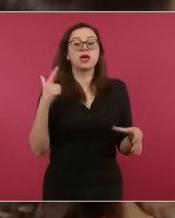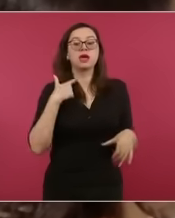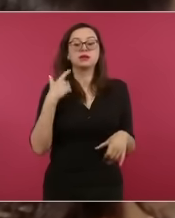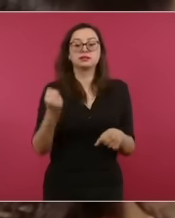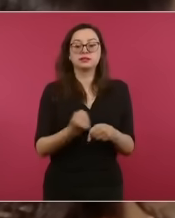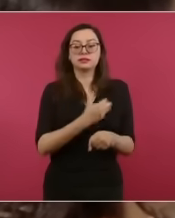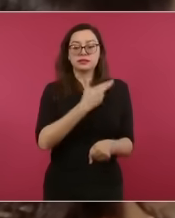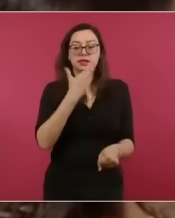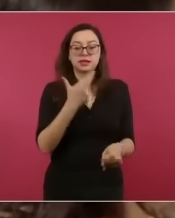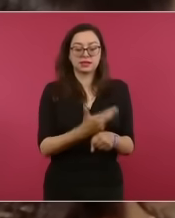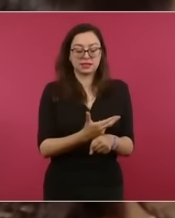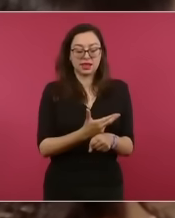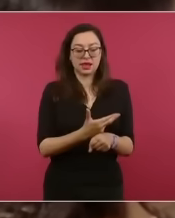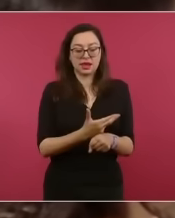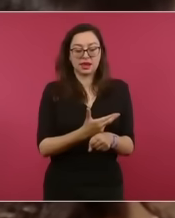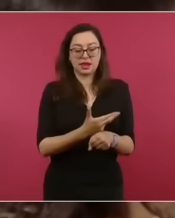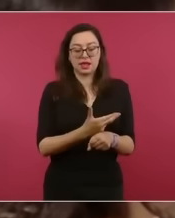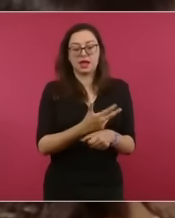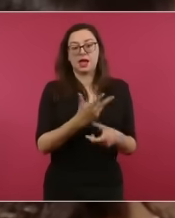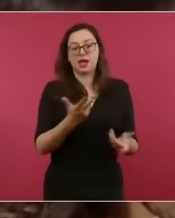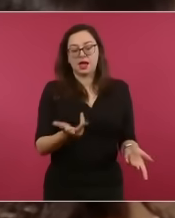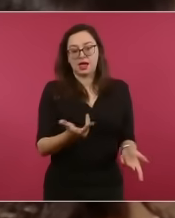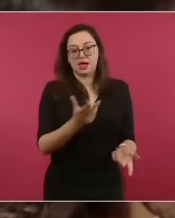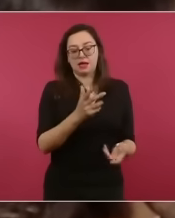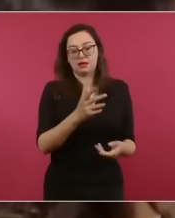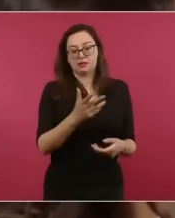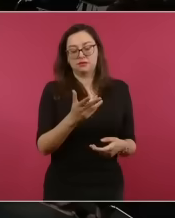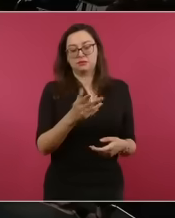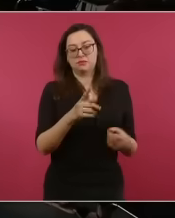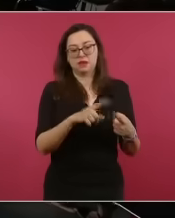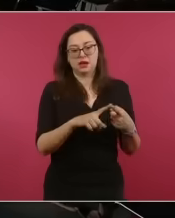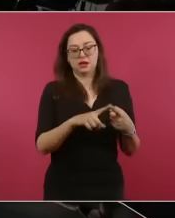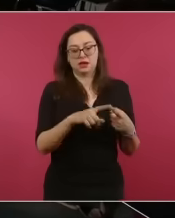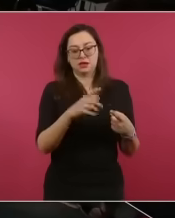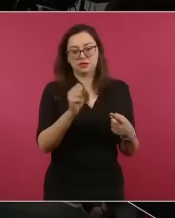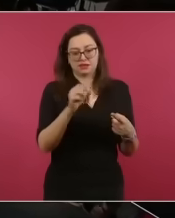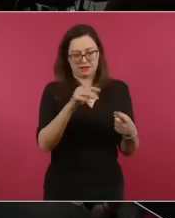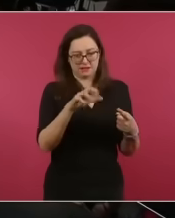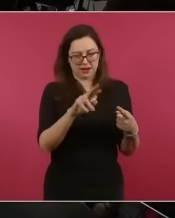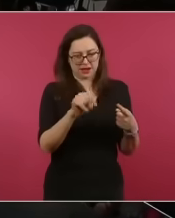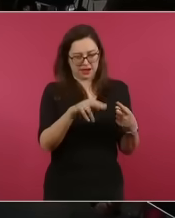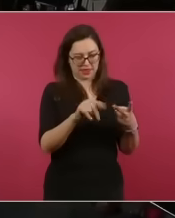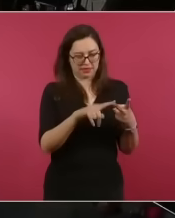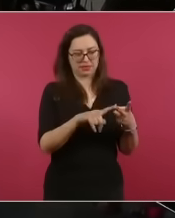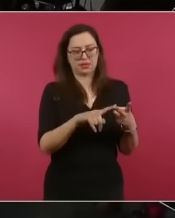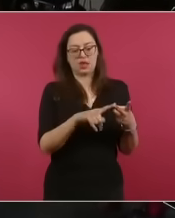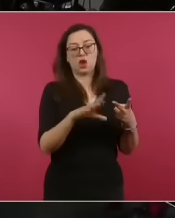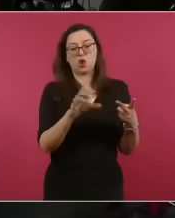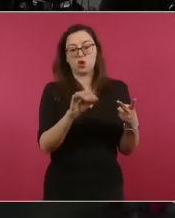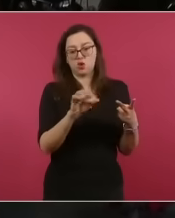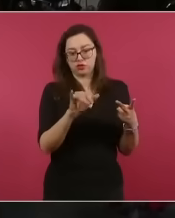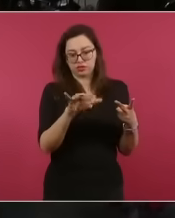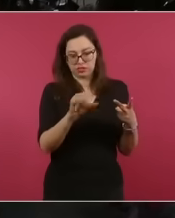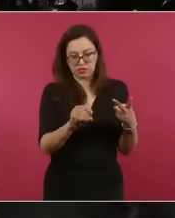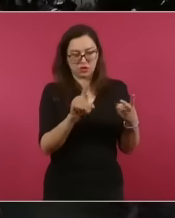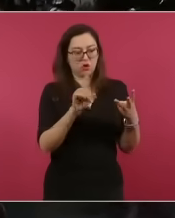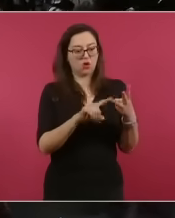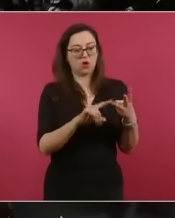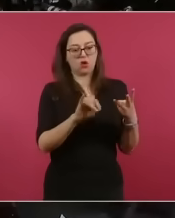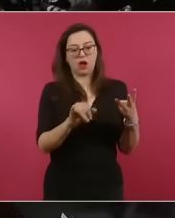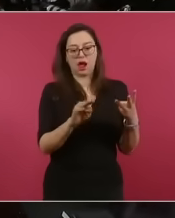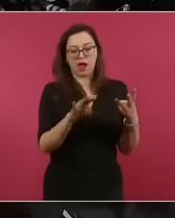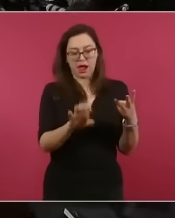de Salud, Julio Frenk, el exministro José Ramón Cosío, el exsubsecretario Jaime